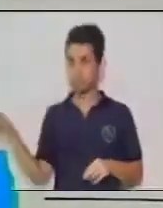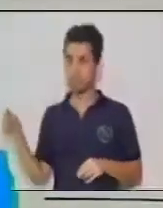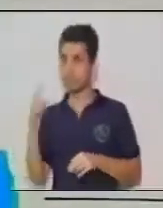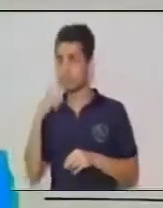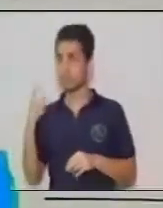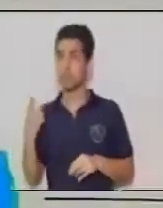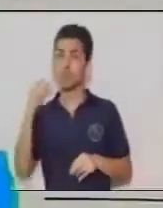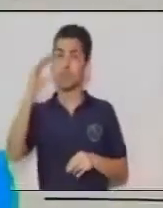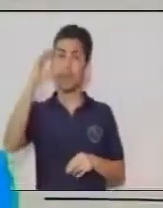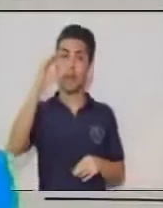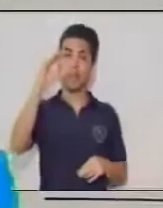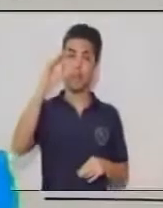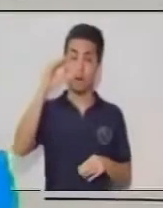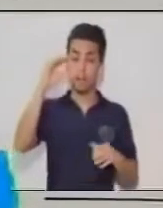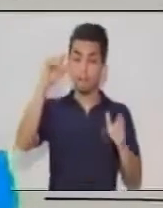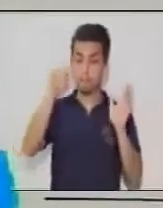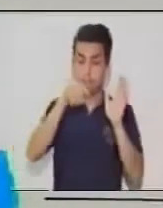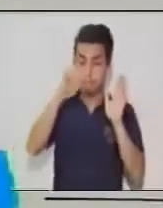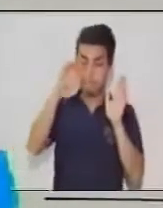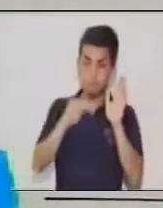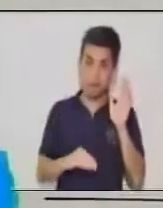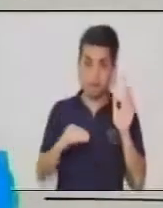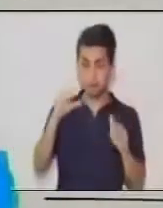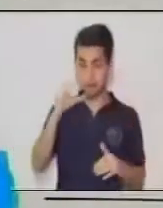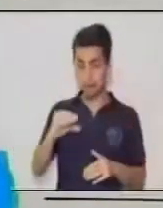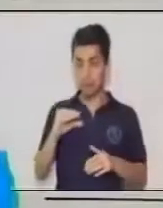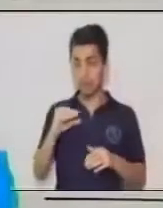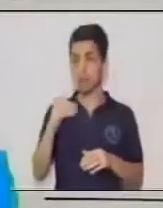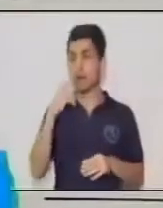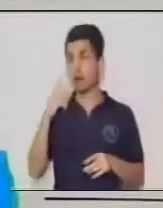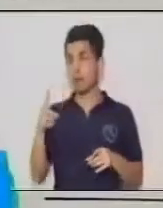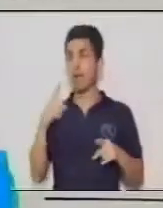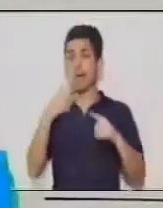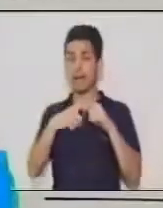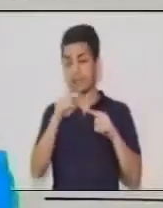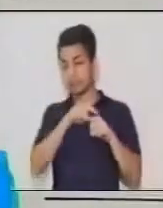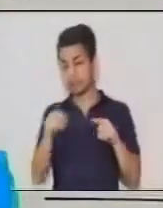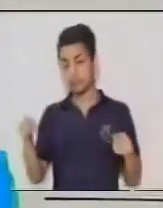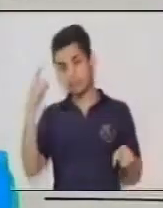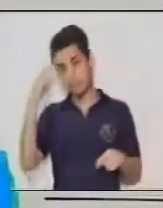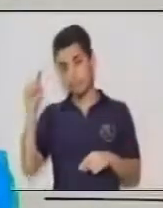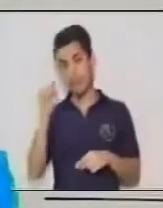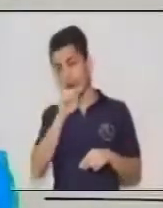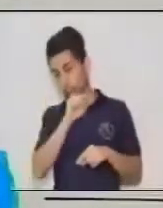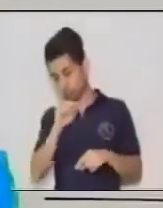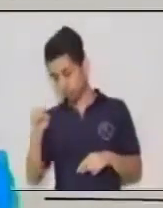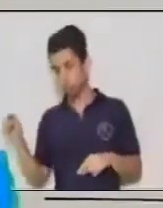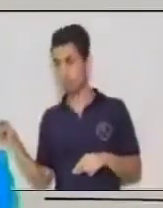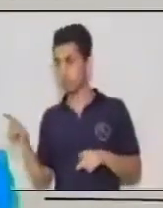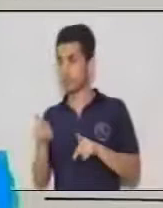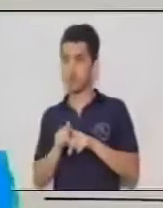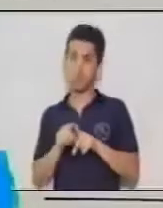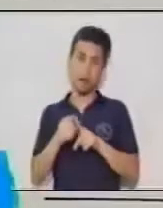denominador, o sea, en y igual a 0, entonces el eje x es la asíntota horizontal. Lo que estábamos